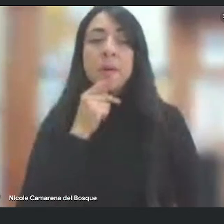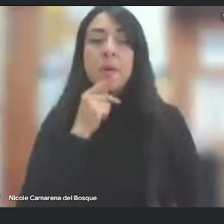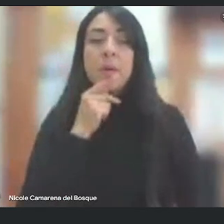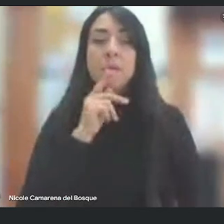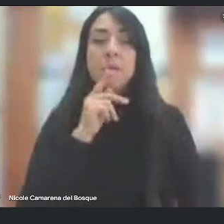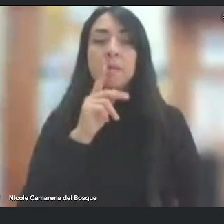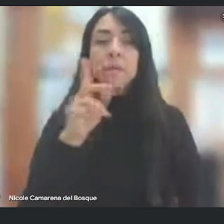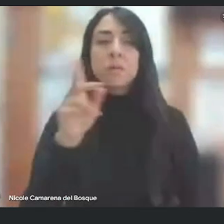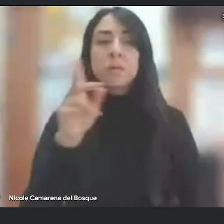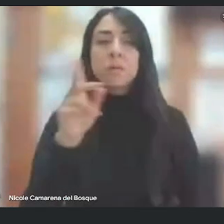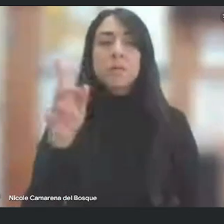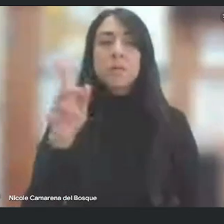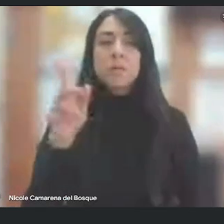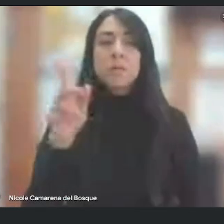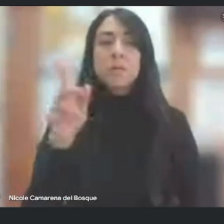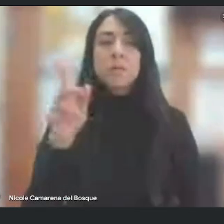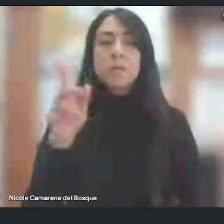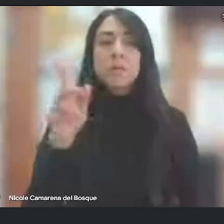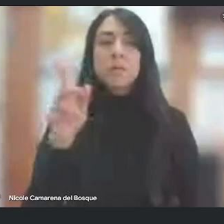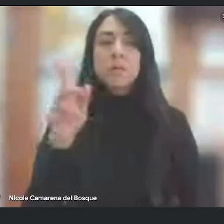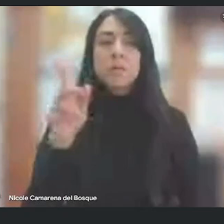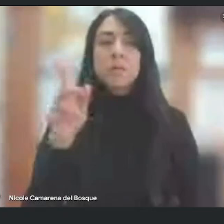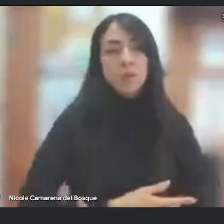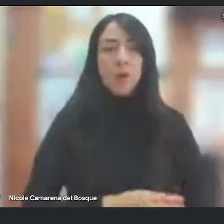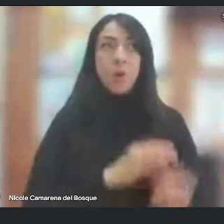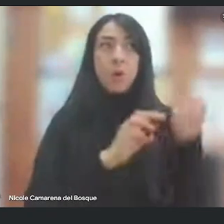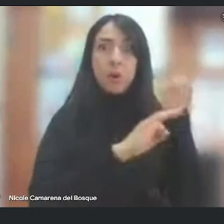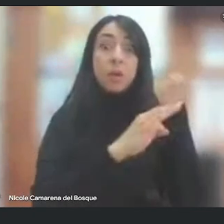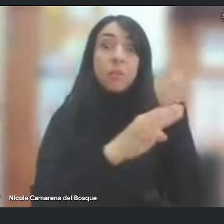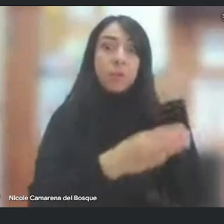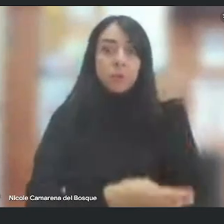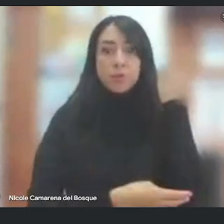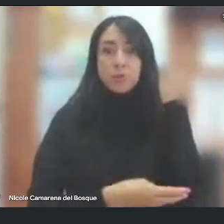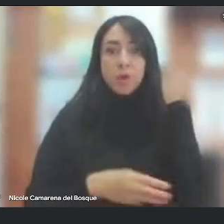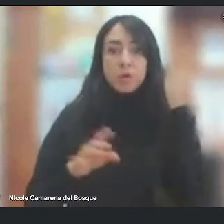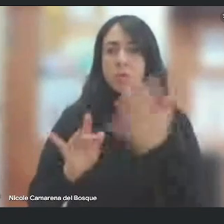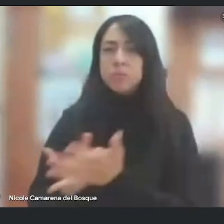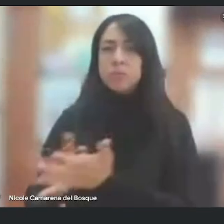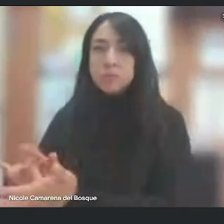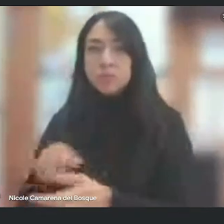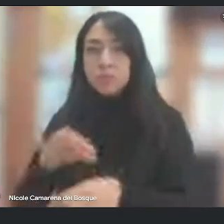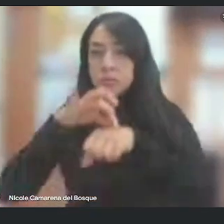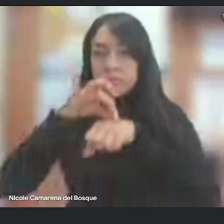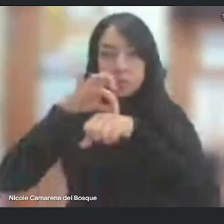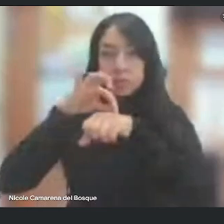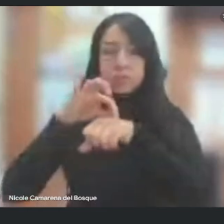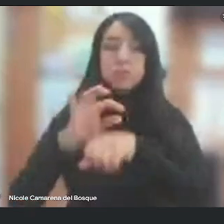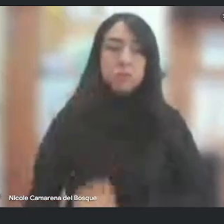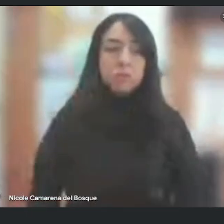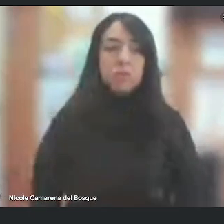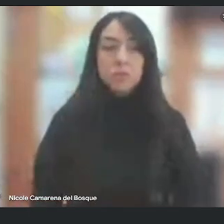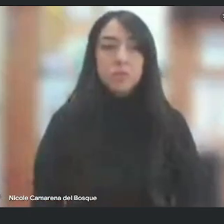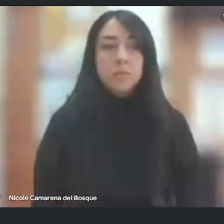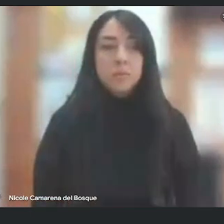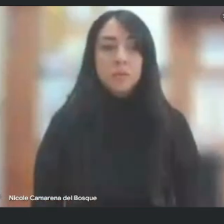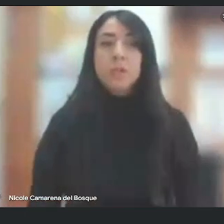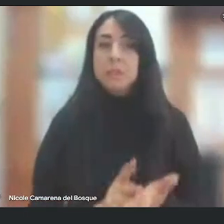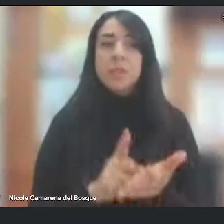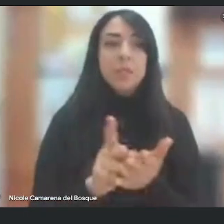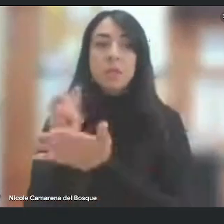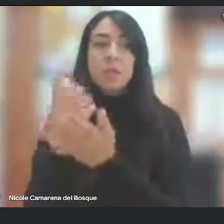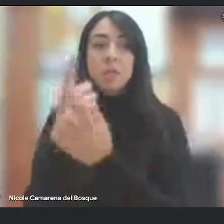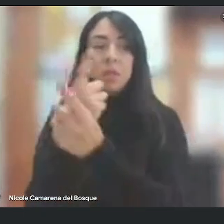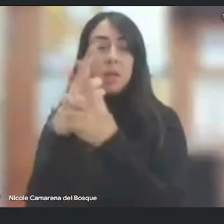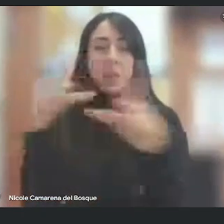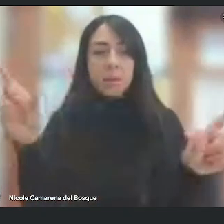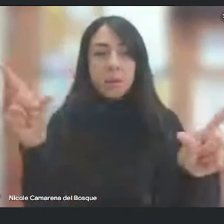y el paciente con alguna discapacidad, la persona, la mujer, el hombre con alguna discapacidad, tiene derecho a decidir